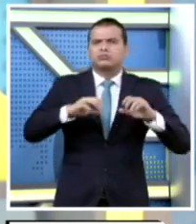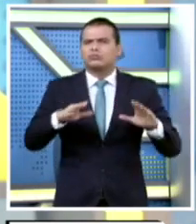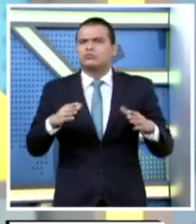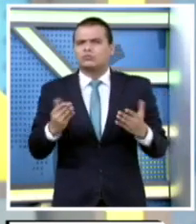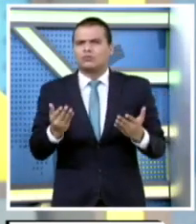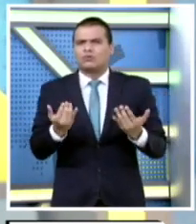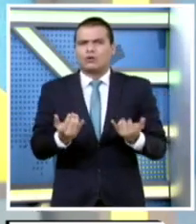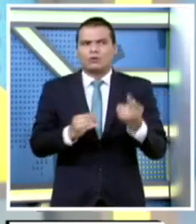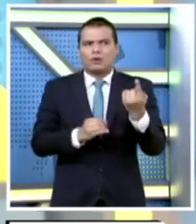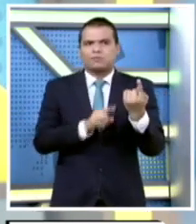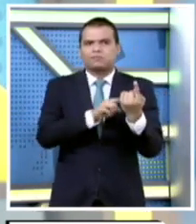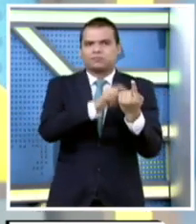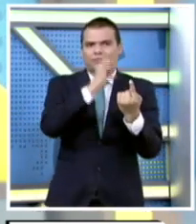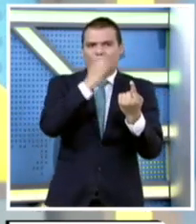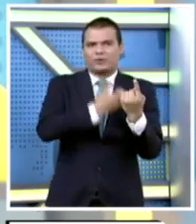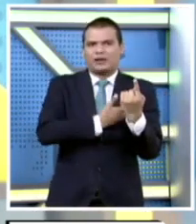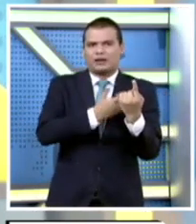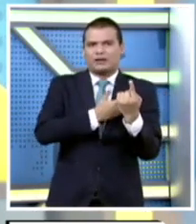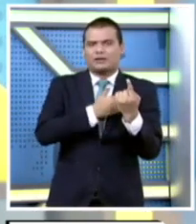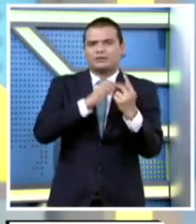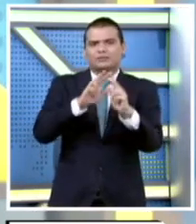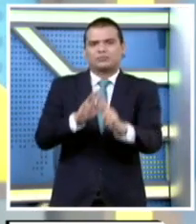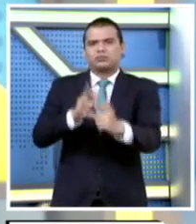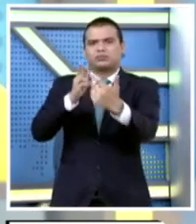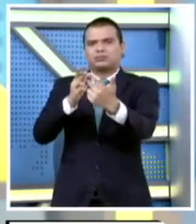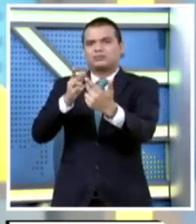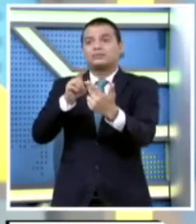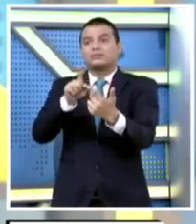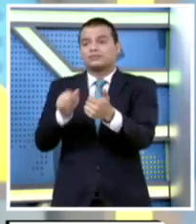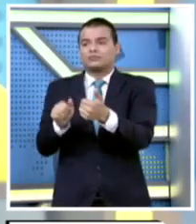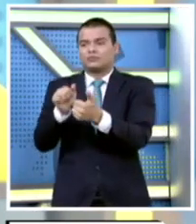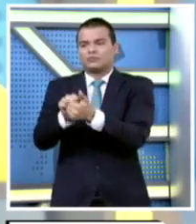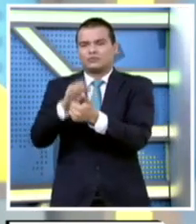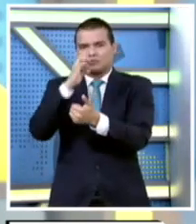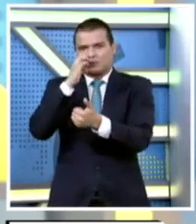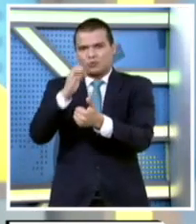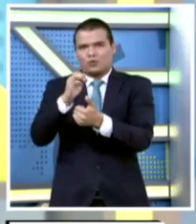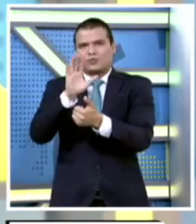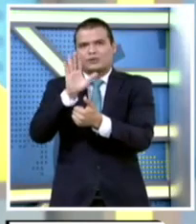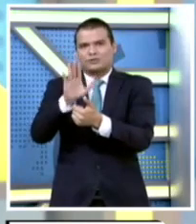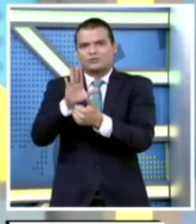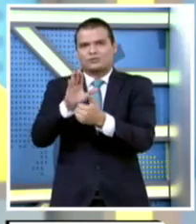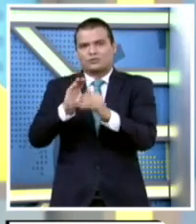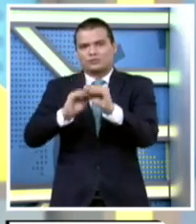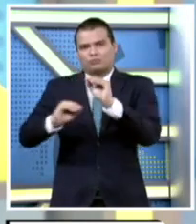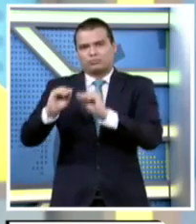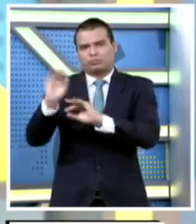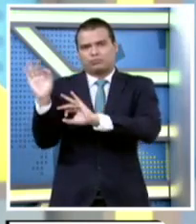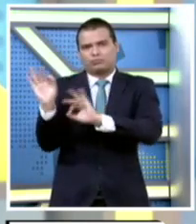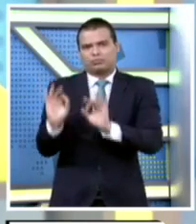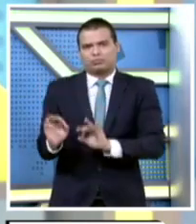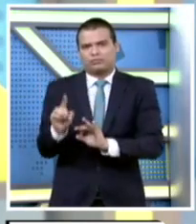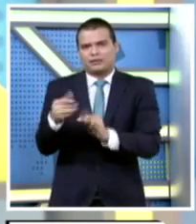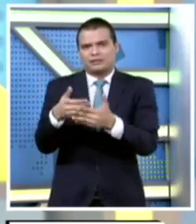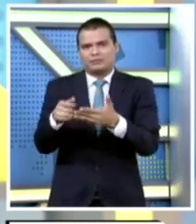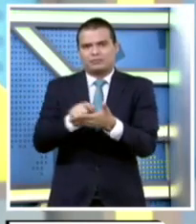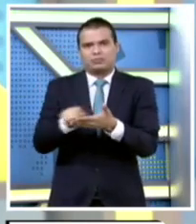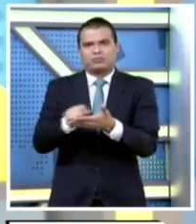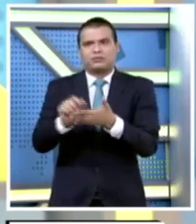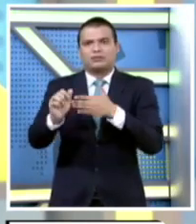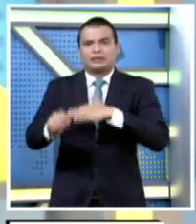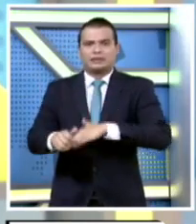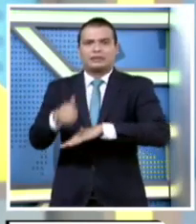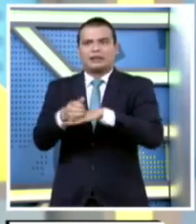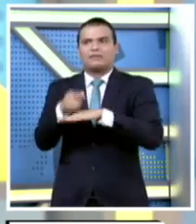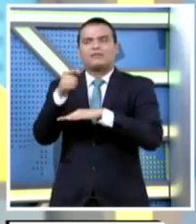tenemos contacto a esta hora con el alcalde de Cali, Jorge Iván Ospina, en vivo y en directo. Por eso le vamos a dar paso a nuestro jefe de redacción, Gerardo Quintero, que